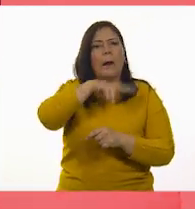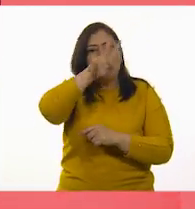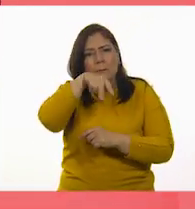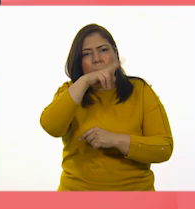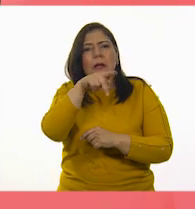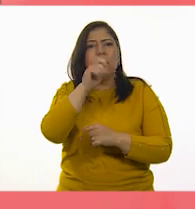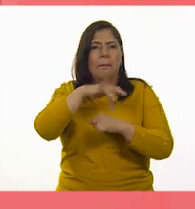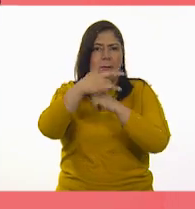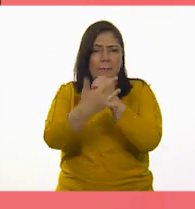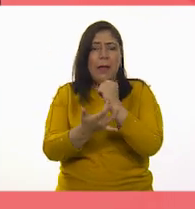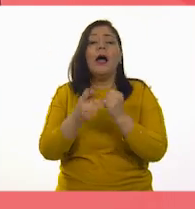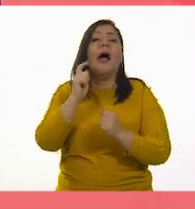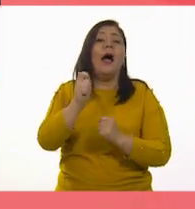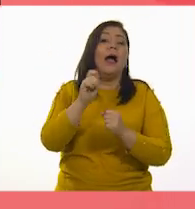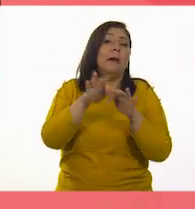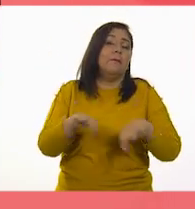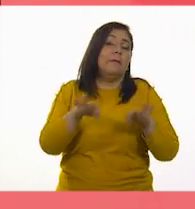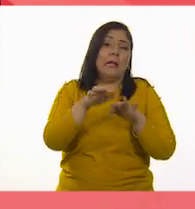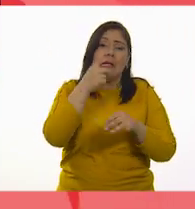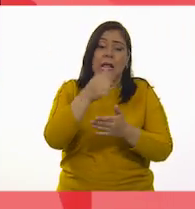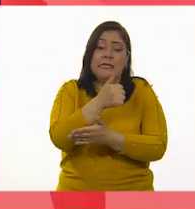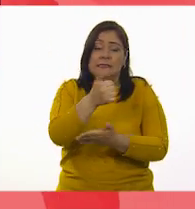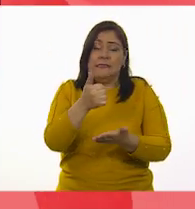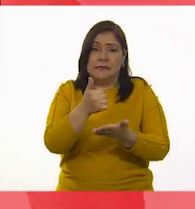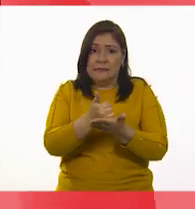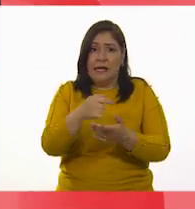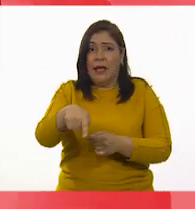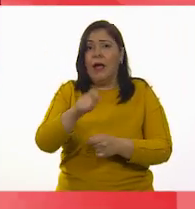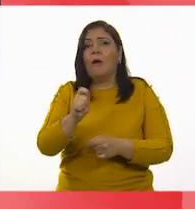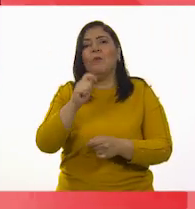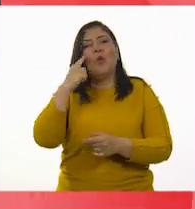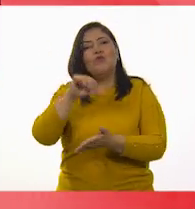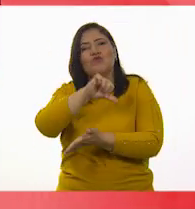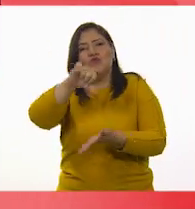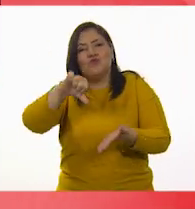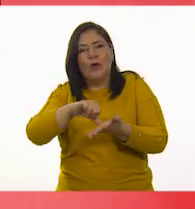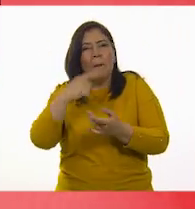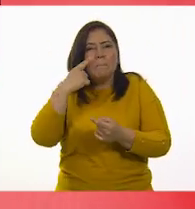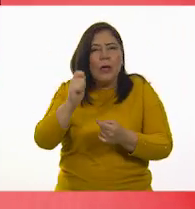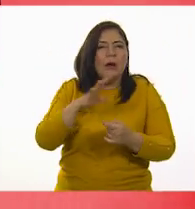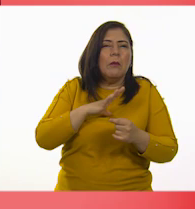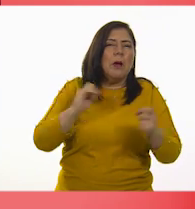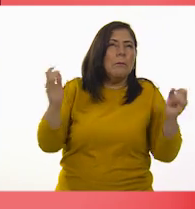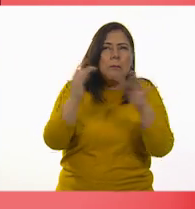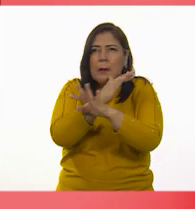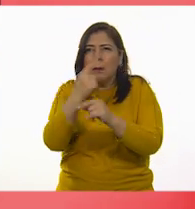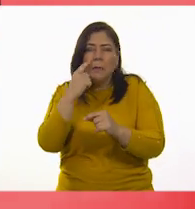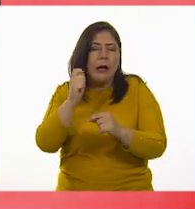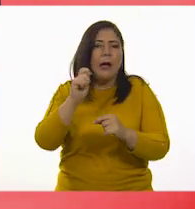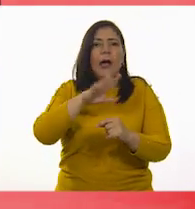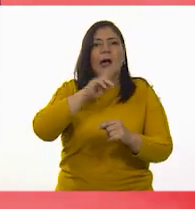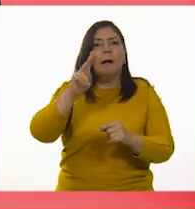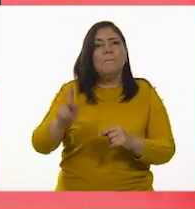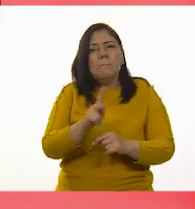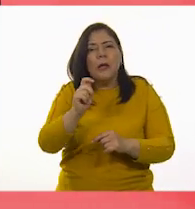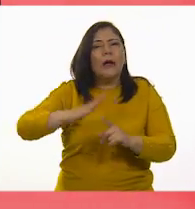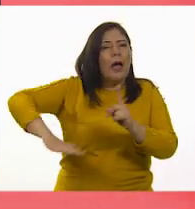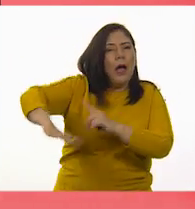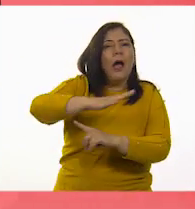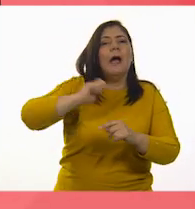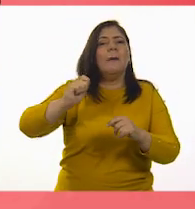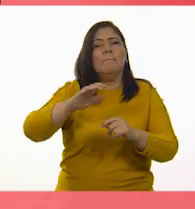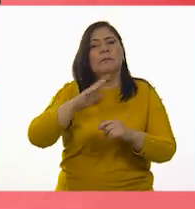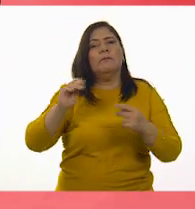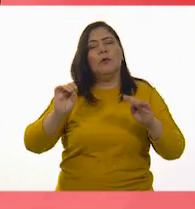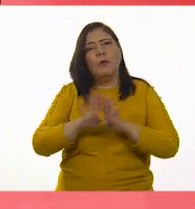menester hablar del centro histórico, ese que ha visto pasar por sus calles la historia y la transformación de la vida pública de México. Ese que